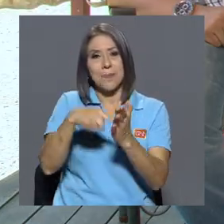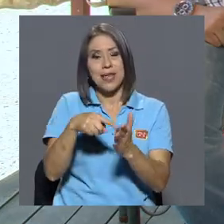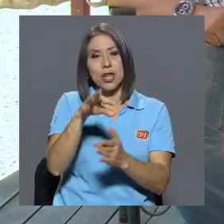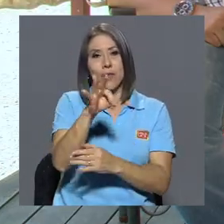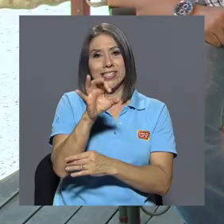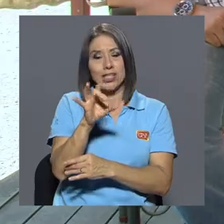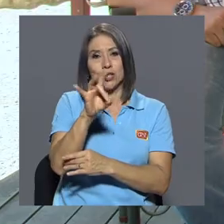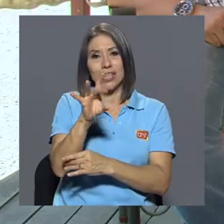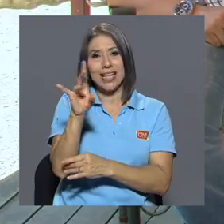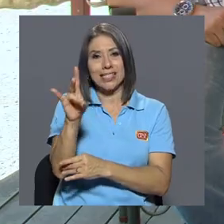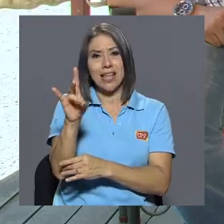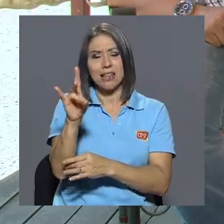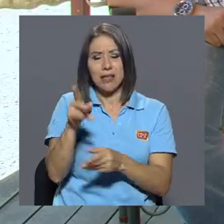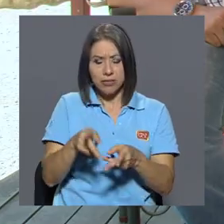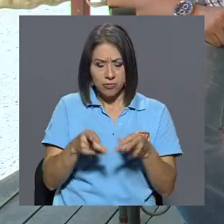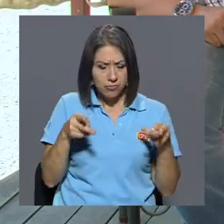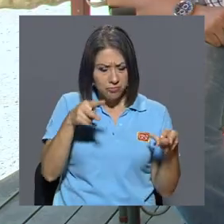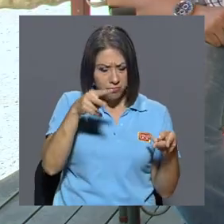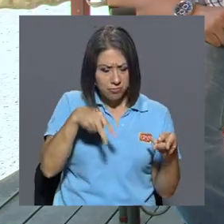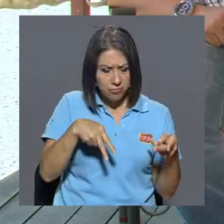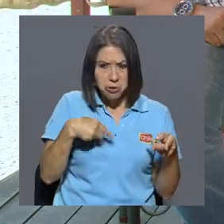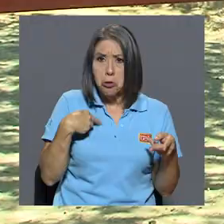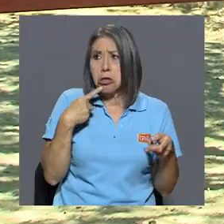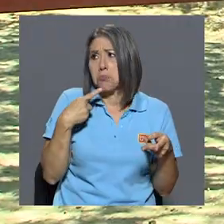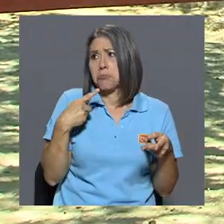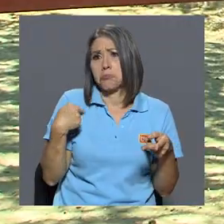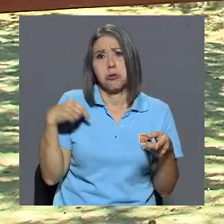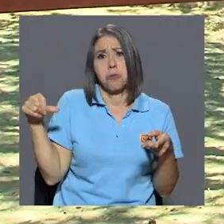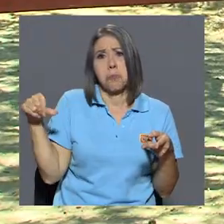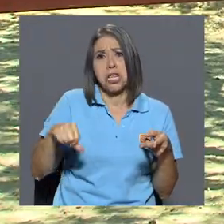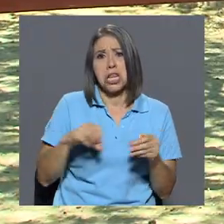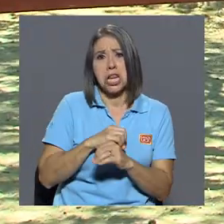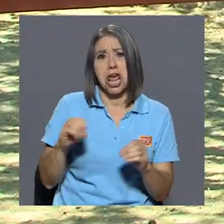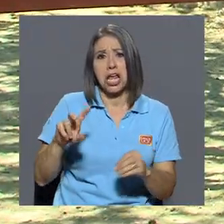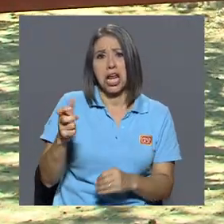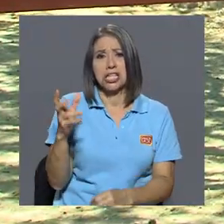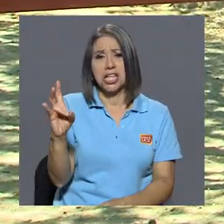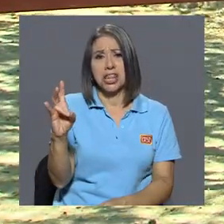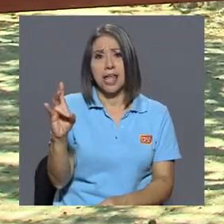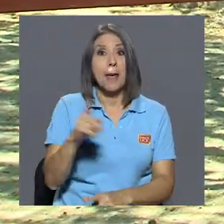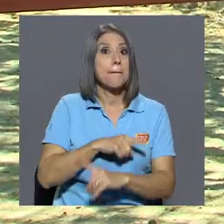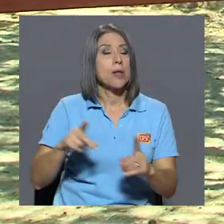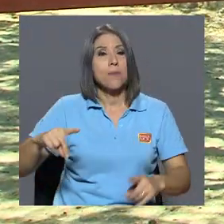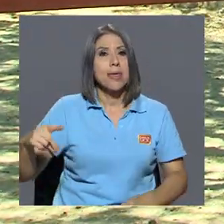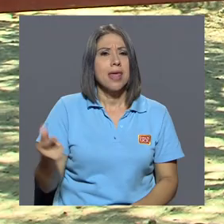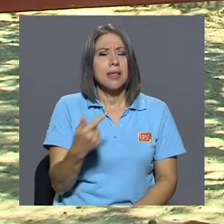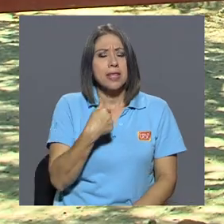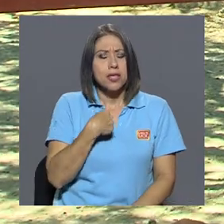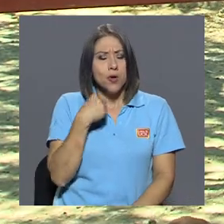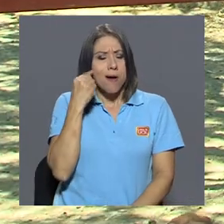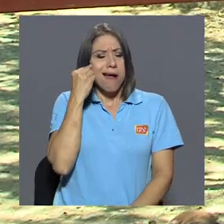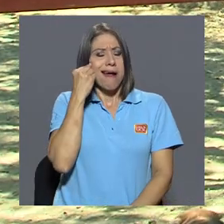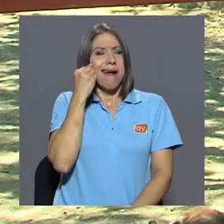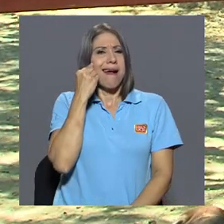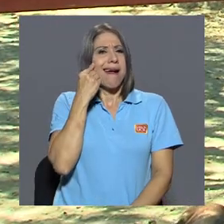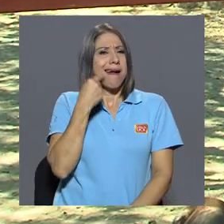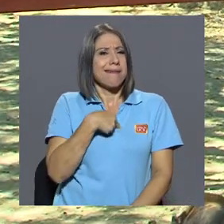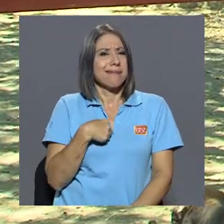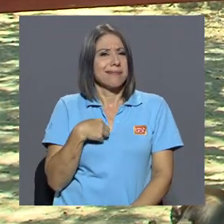1986-1987. Entonces yo me dije, no perdí nada en Canal 7. Pero inmediatamente me entra el gusanillo de la revancha.